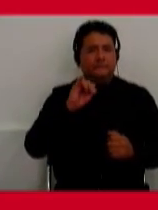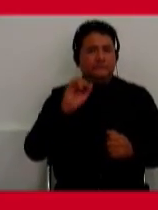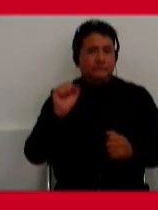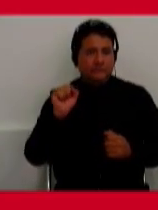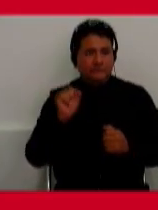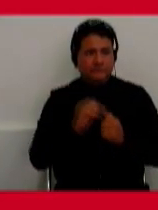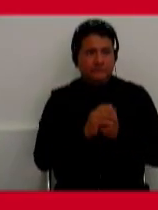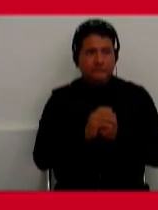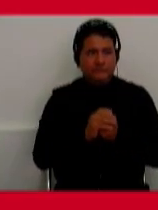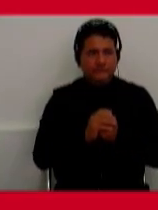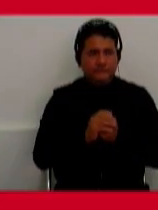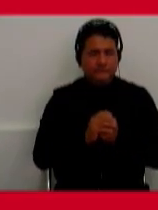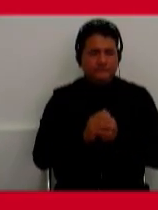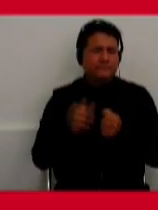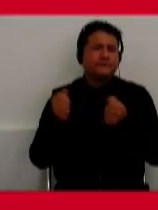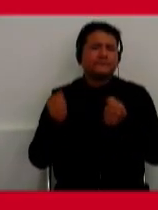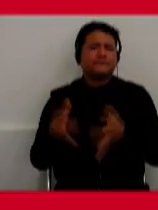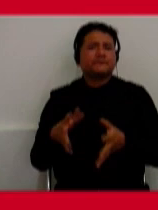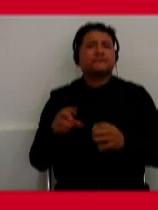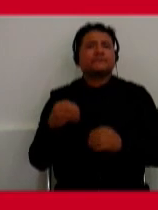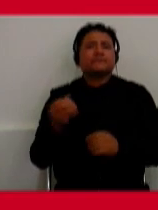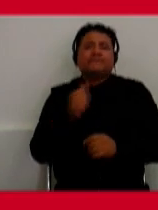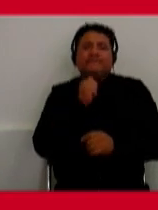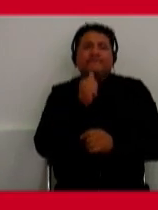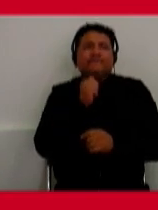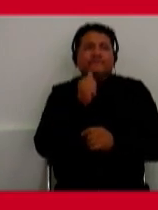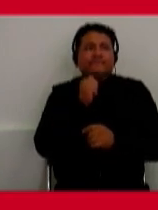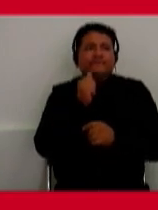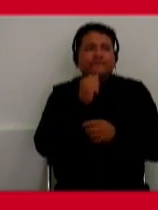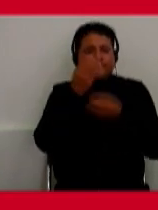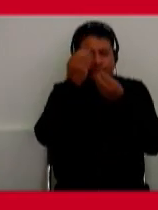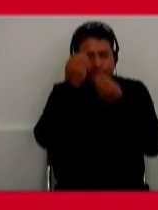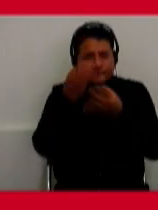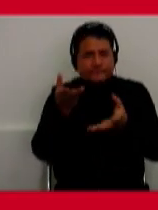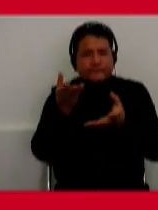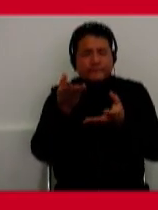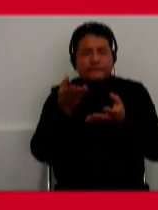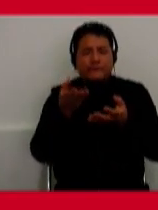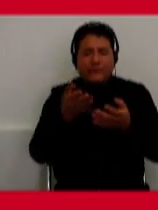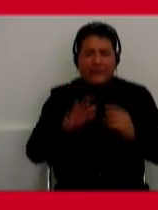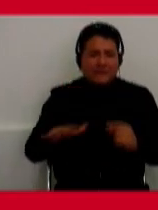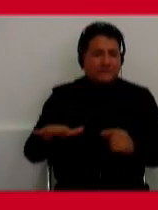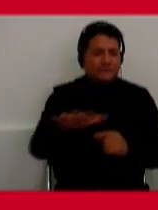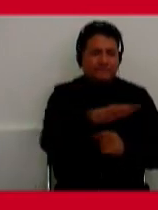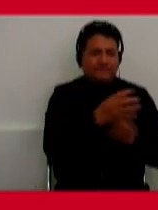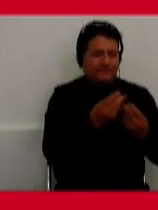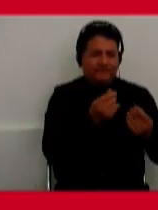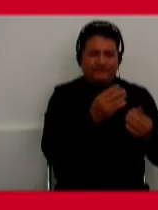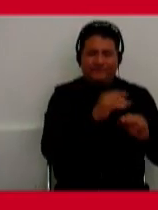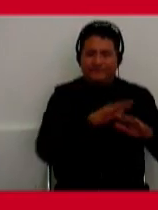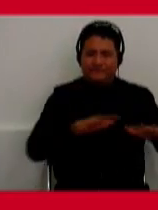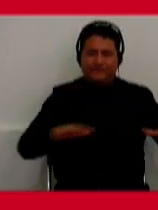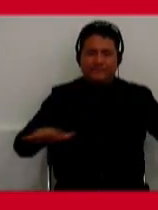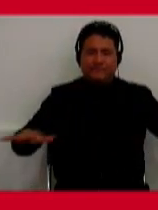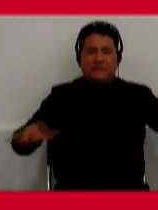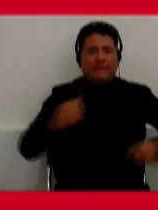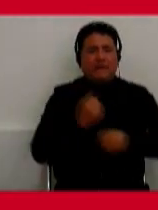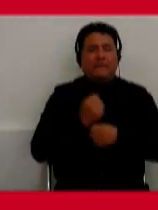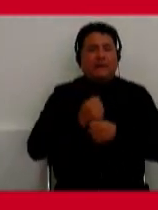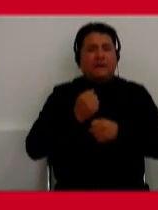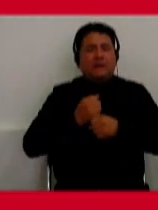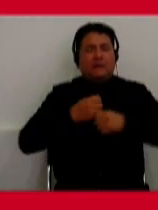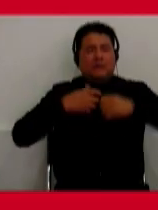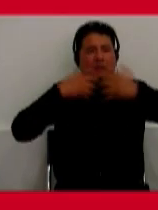por falta de información geomecánica y este trabajo ha sido dentro del análisis que se ha tenido del 2018